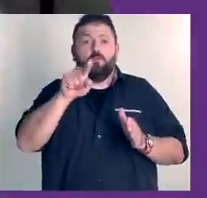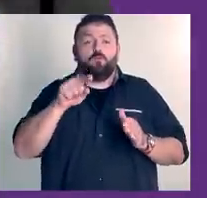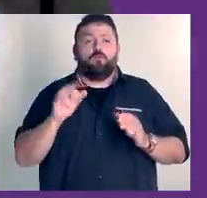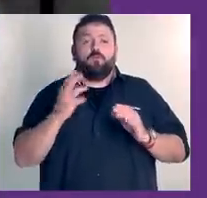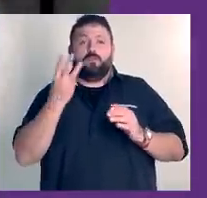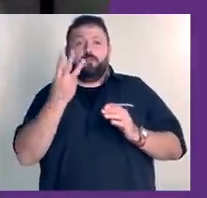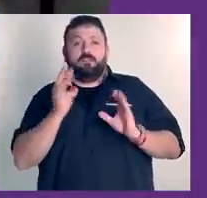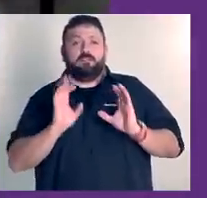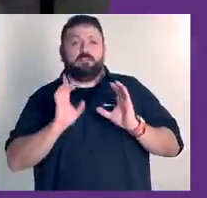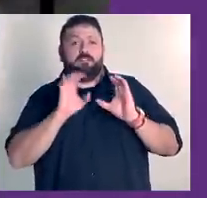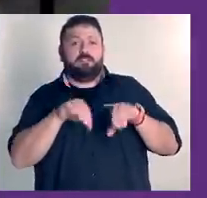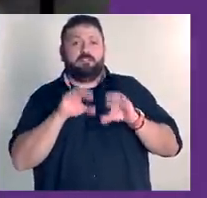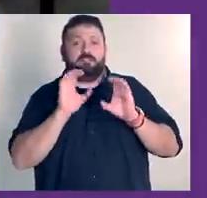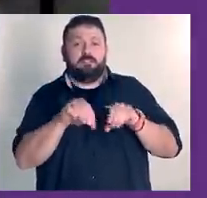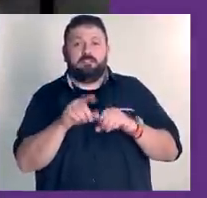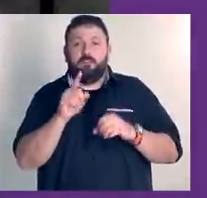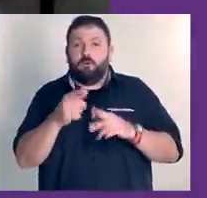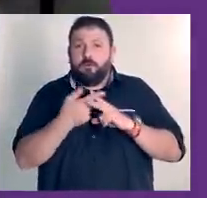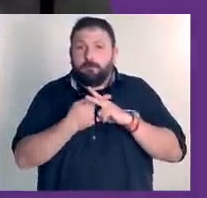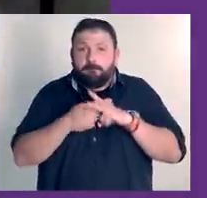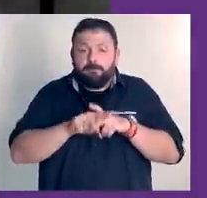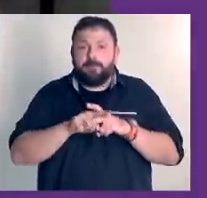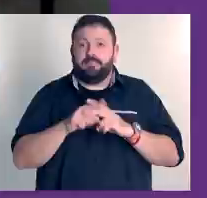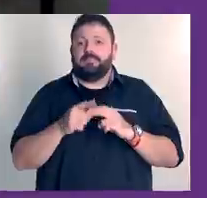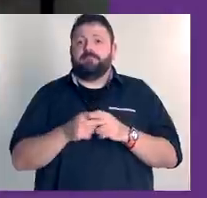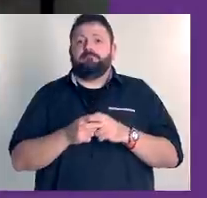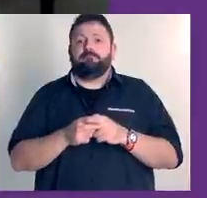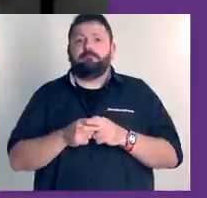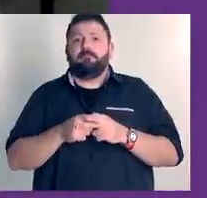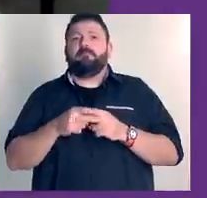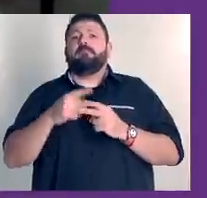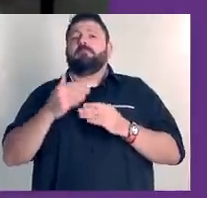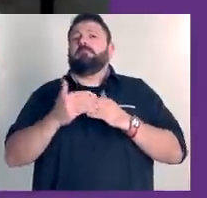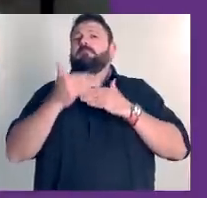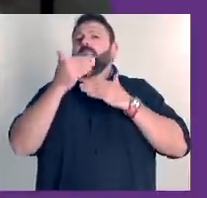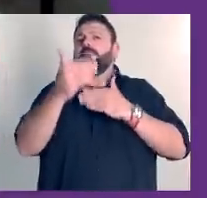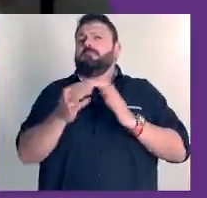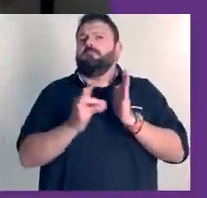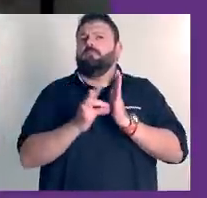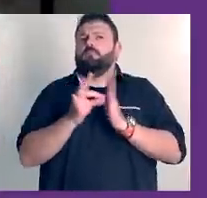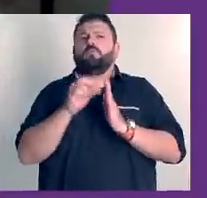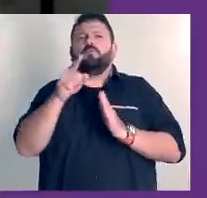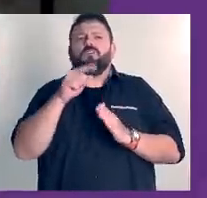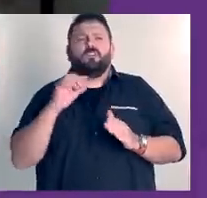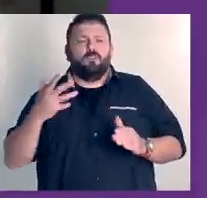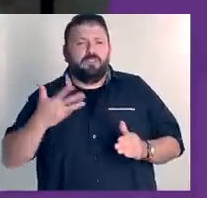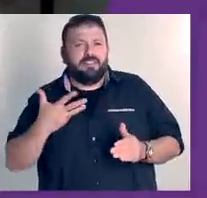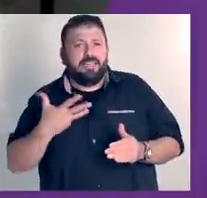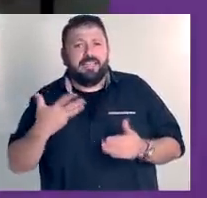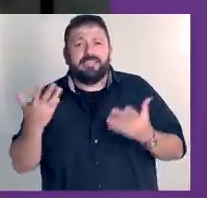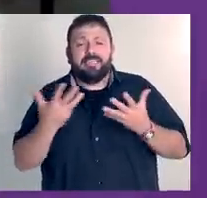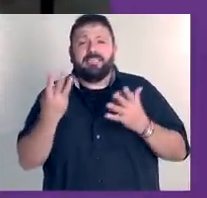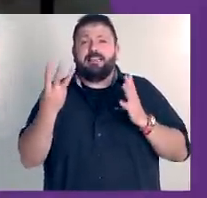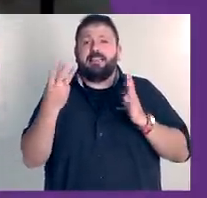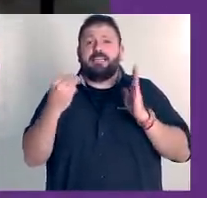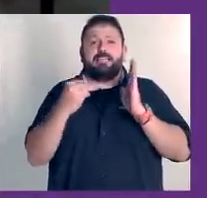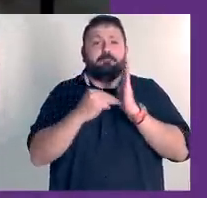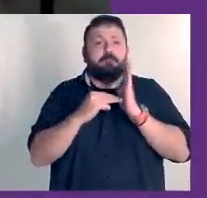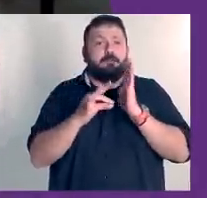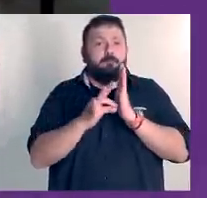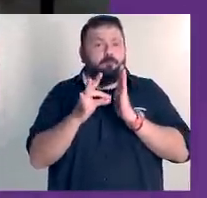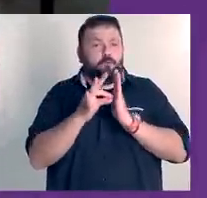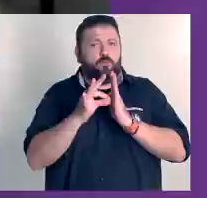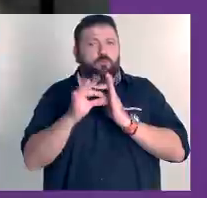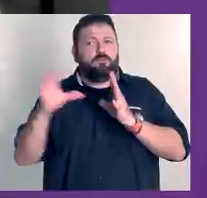inscritos, no, tú ¿cuándo menos? Vuélate la barda. Y el siguiente punto es que ahora tengas que hacer 3,000 puntos de